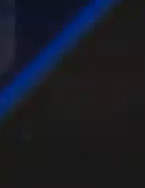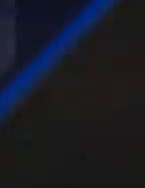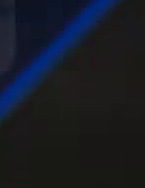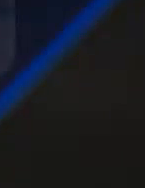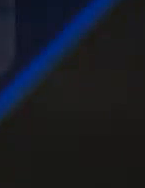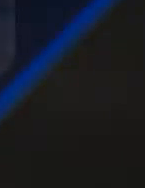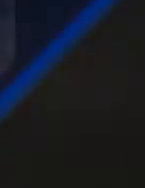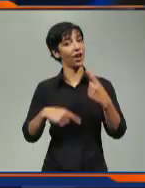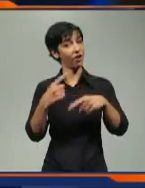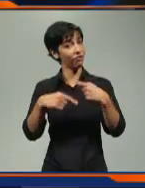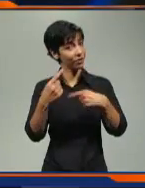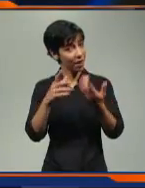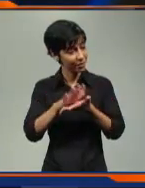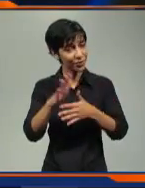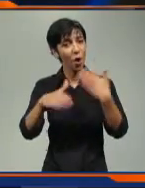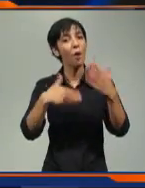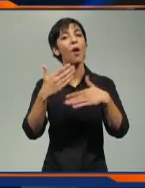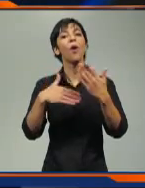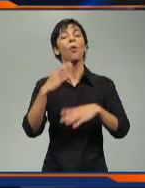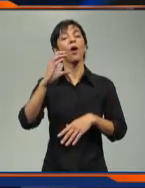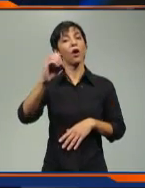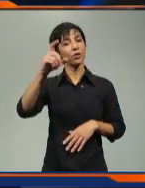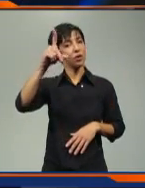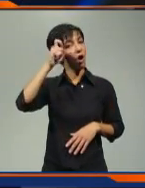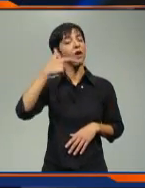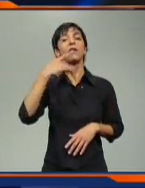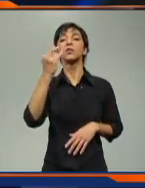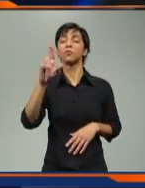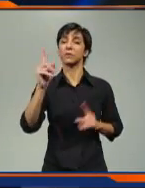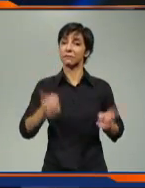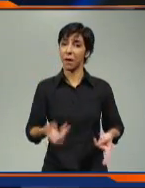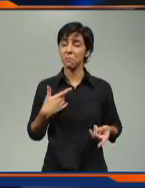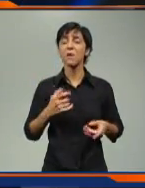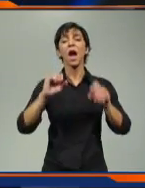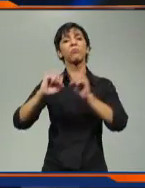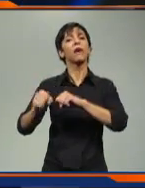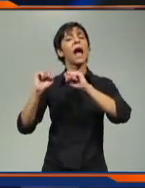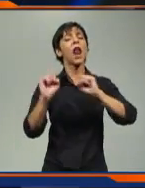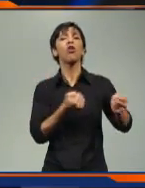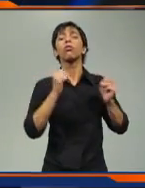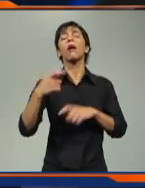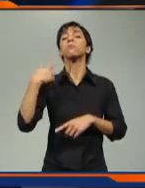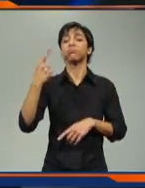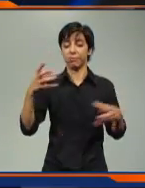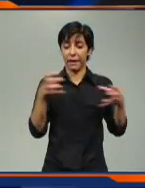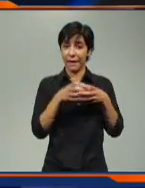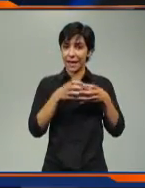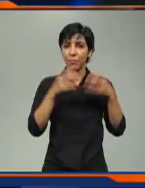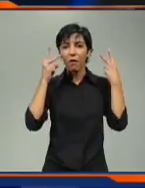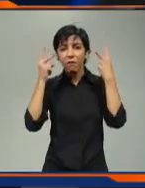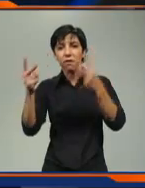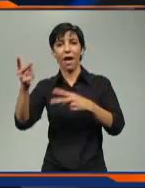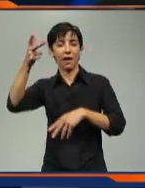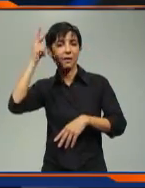Y seguimos hablando de los Juegos del Sur claramente porque el seleccionado argentino de canotaje viajará a Santiago de Chile el próximo domingo. Claro, estarán